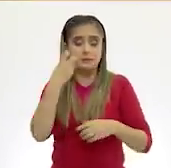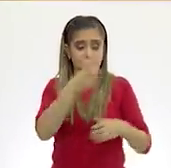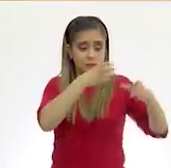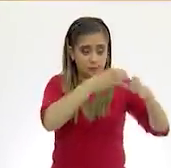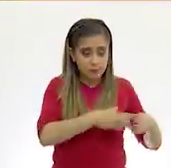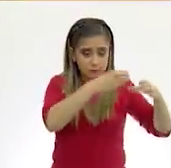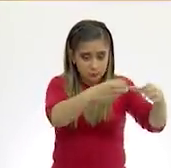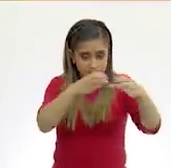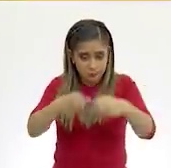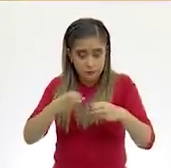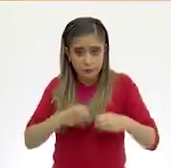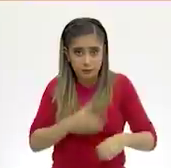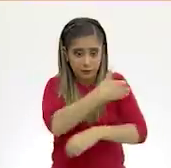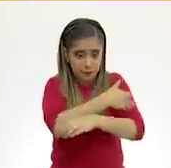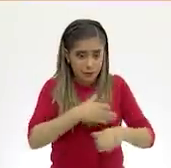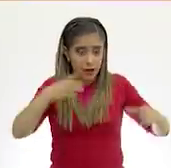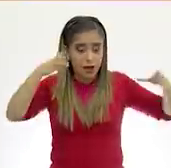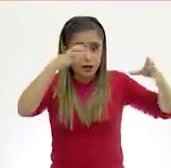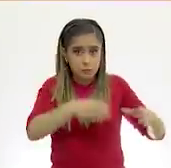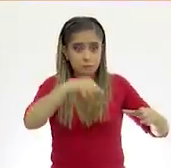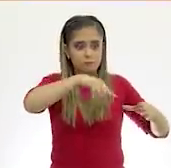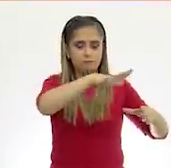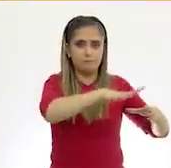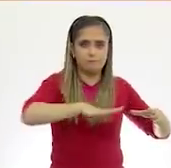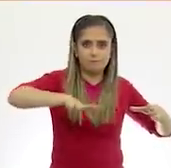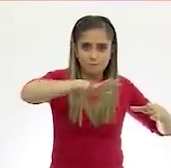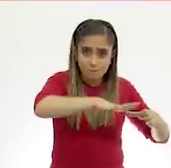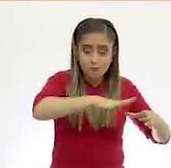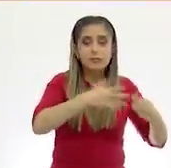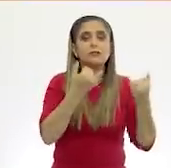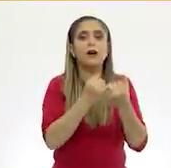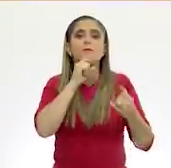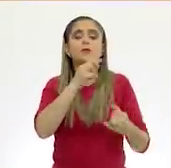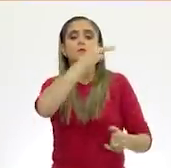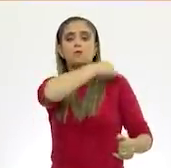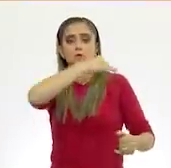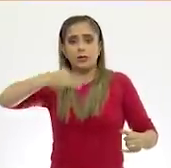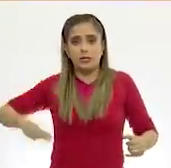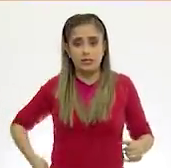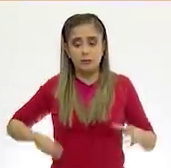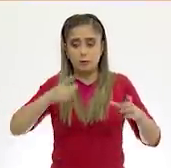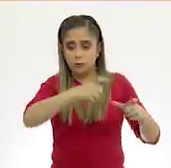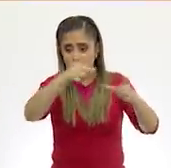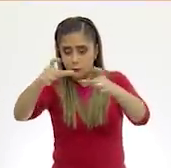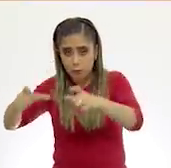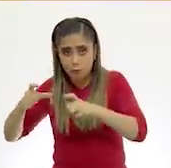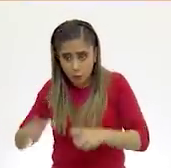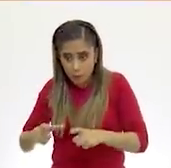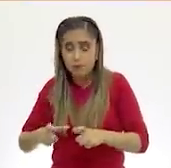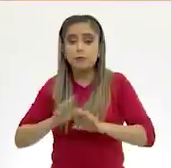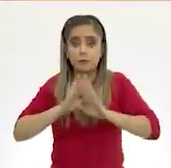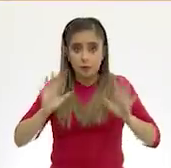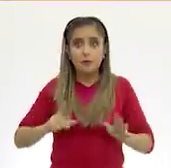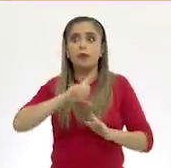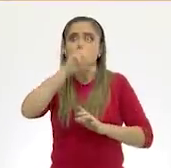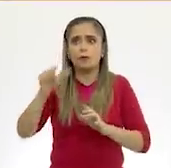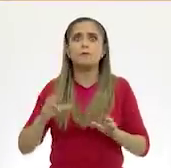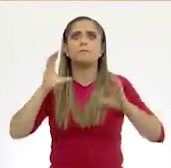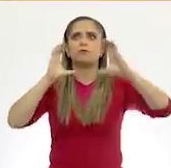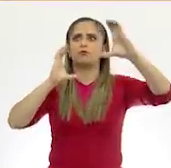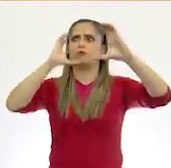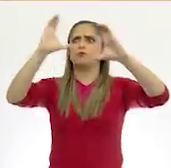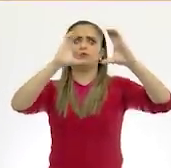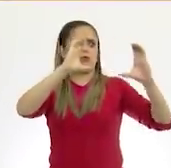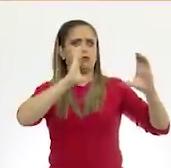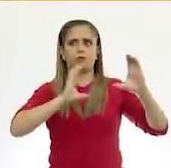las localidades integran municipios. Al mismo tiempo, los municipios conforman estados. Como ves, la familia